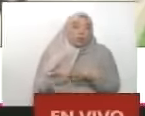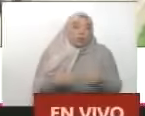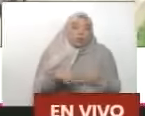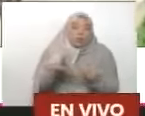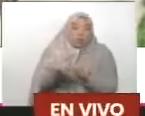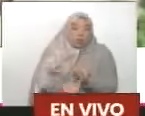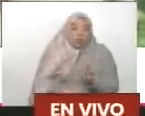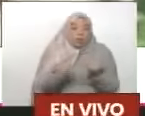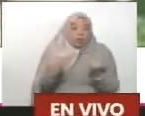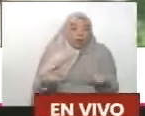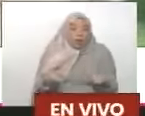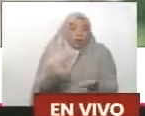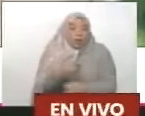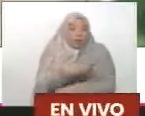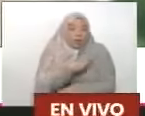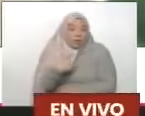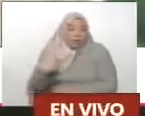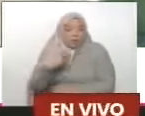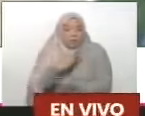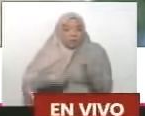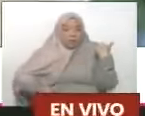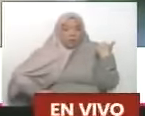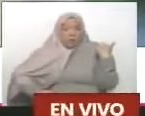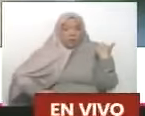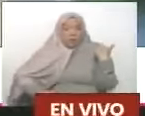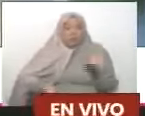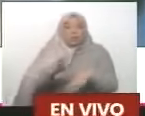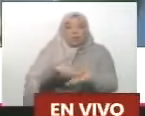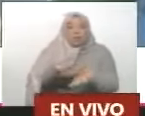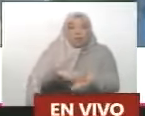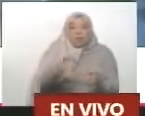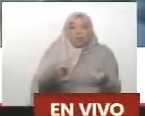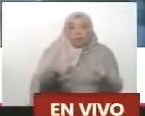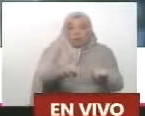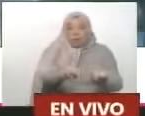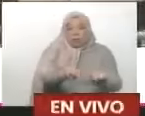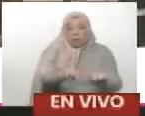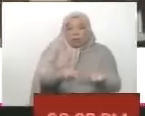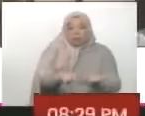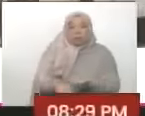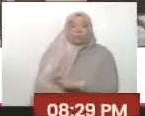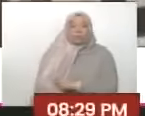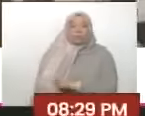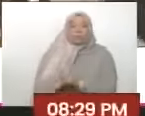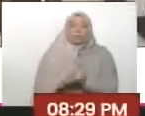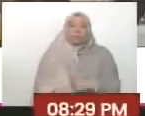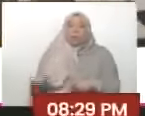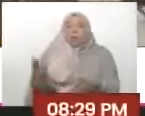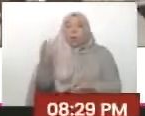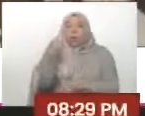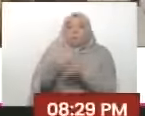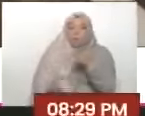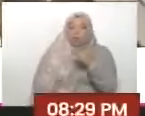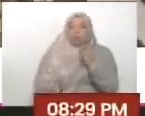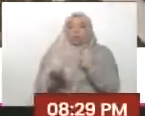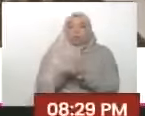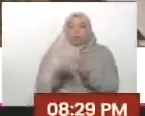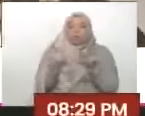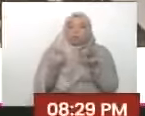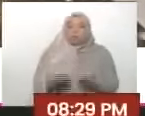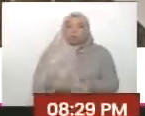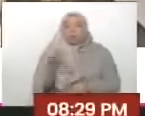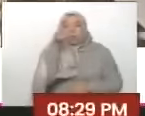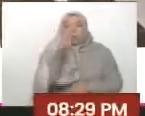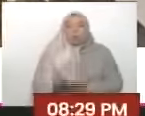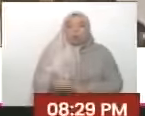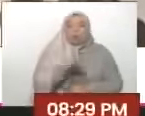poder, llamaron a sanciones, llamaron a mecanismos para prohibirle, para negarle al pueblo